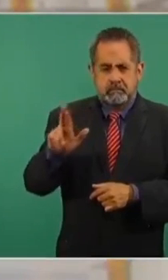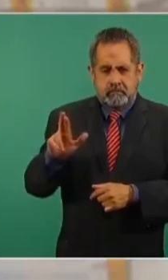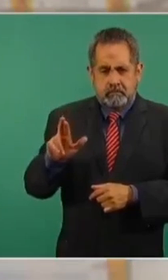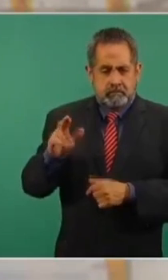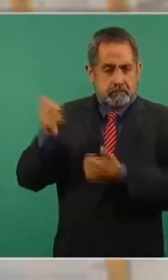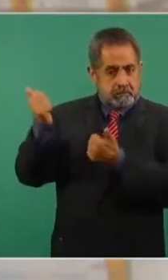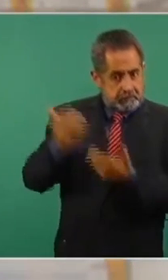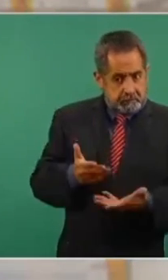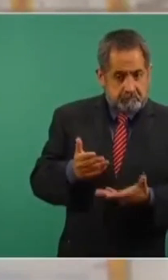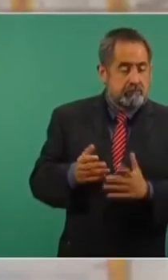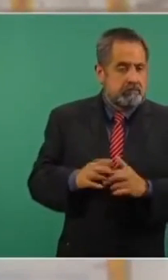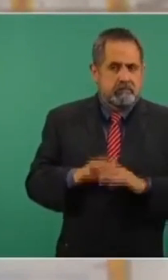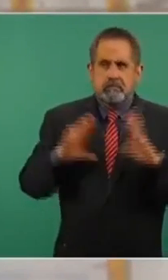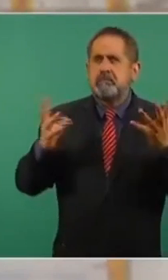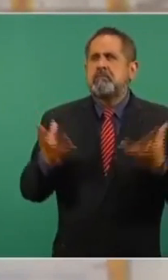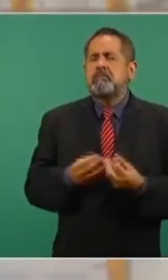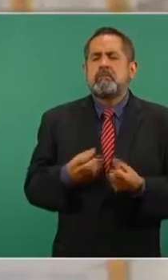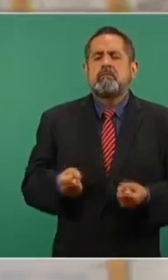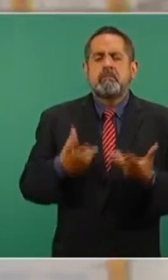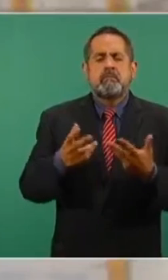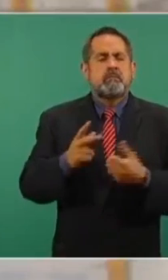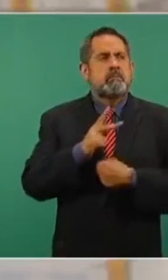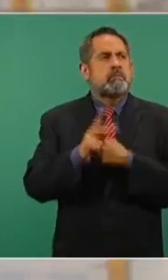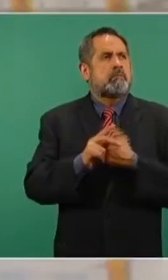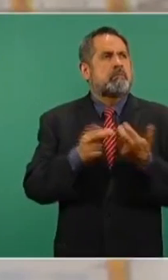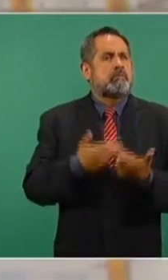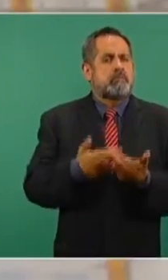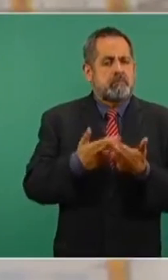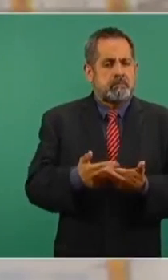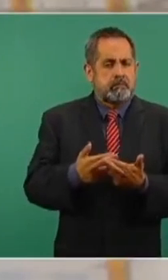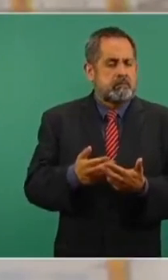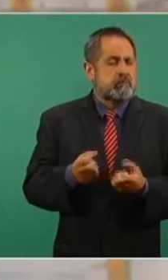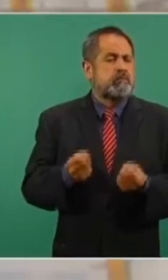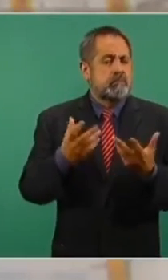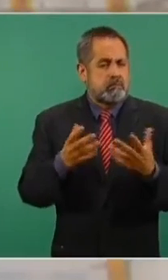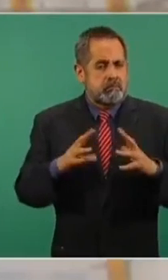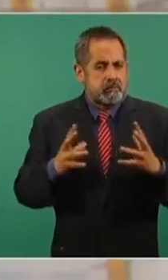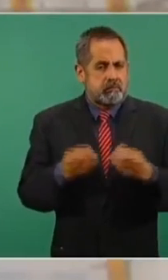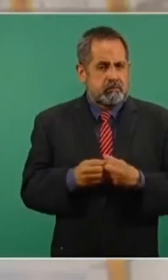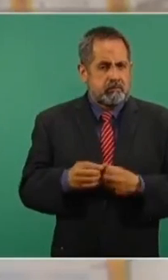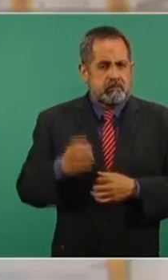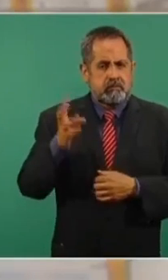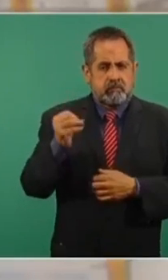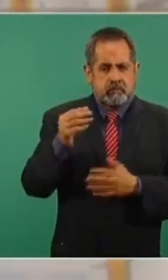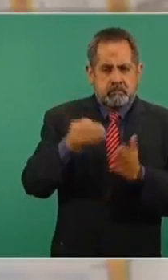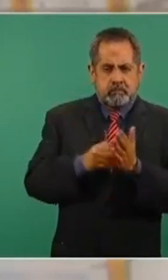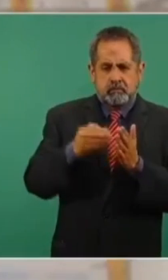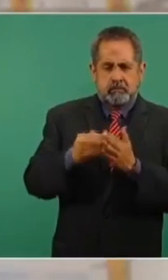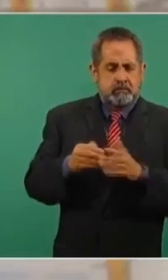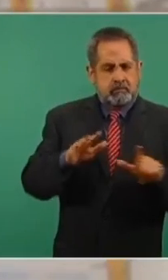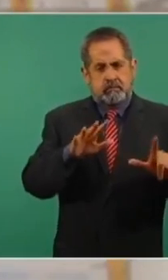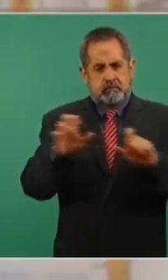y nos dan un total en el país de vacunas que han llegado de